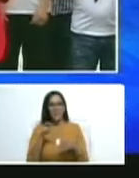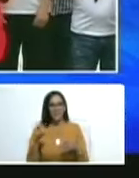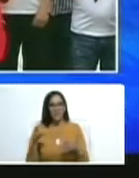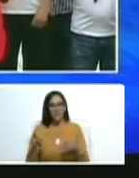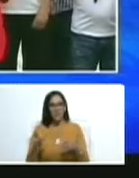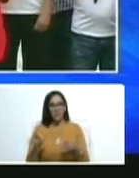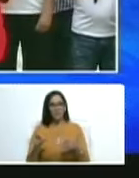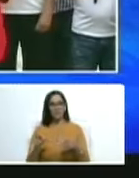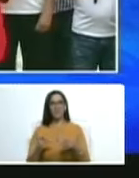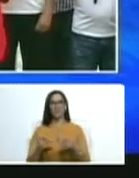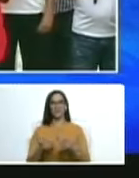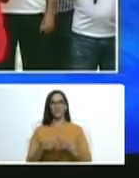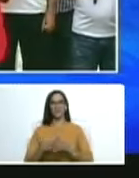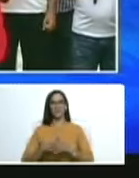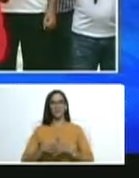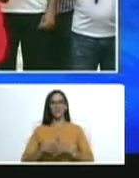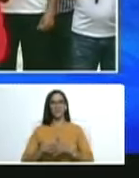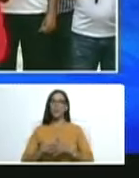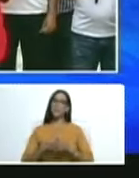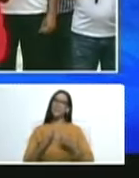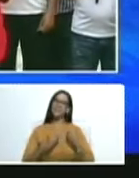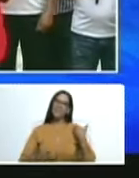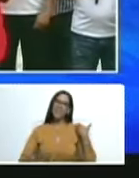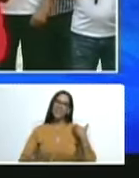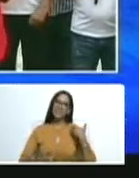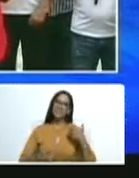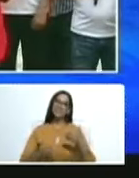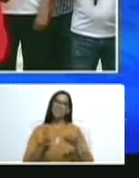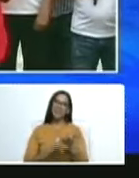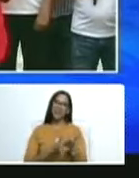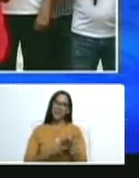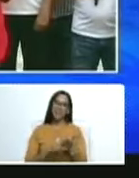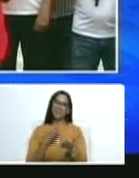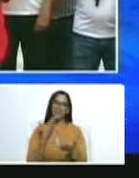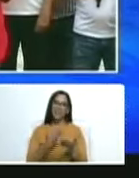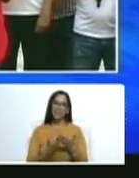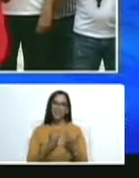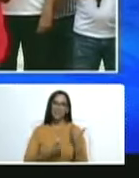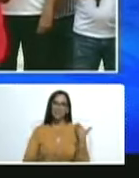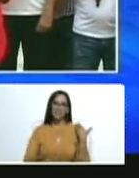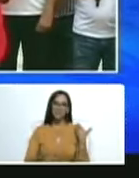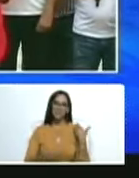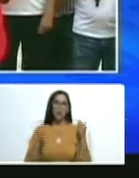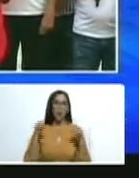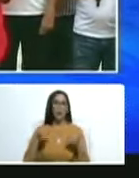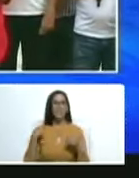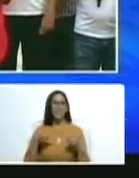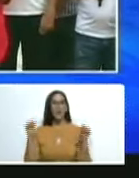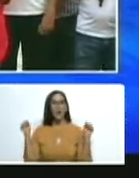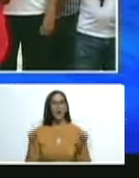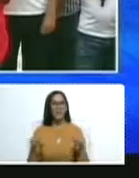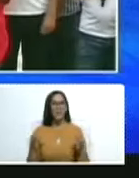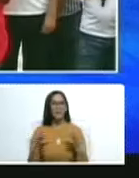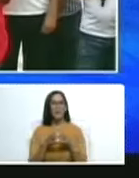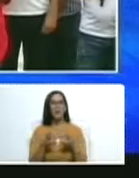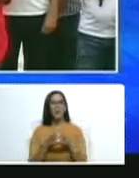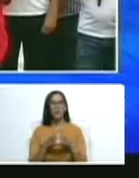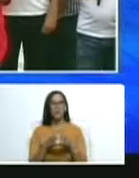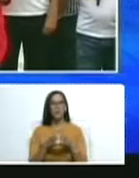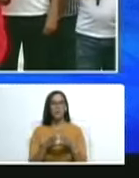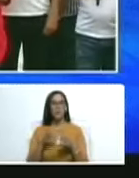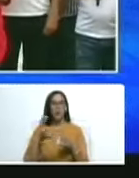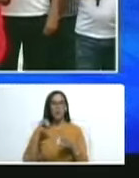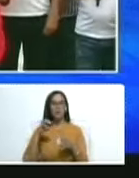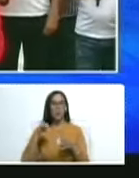del COMPA. Presidente, de verdad, gracias, presidente. Hoy tengo aquí mi grupo de los